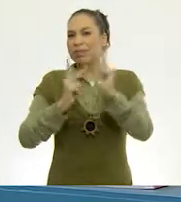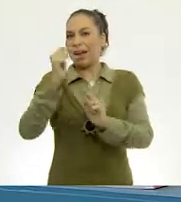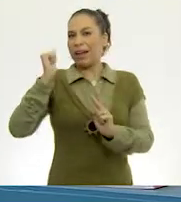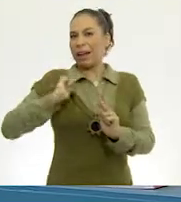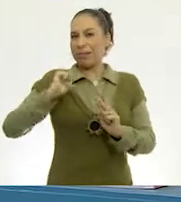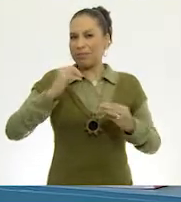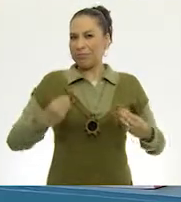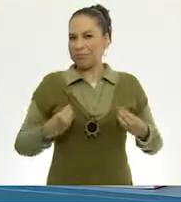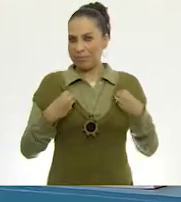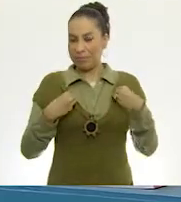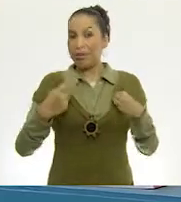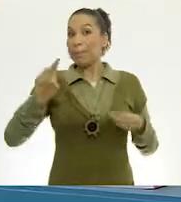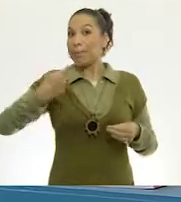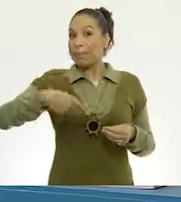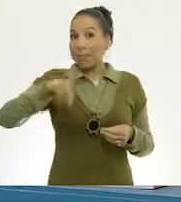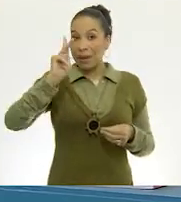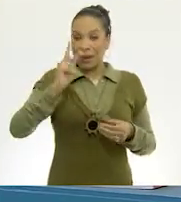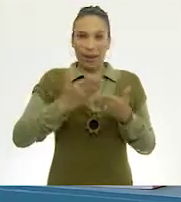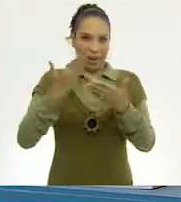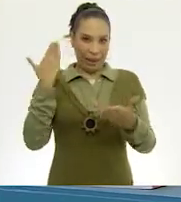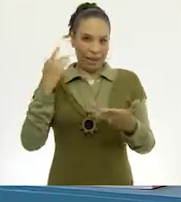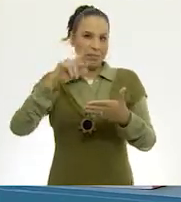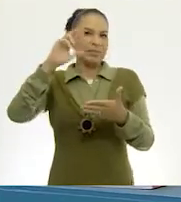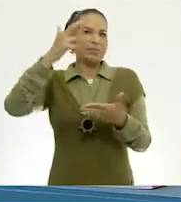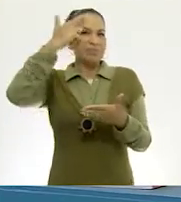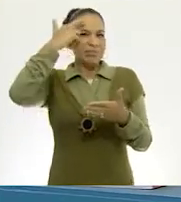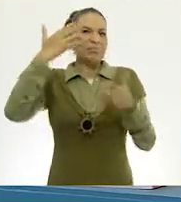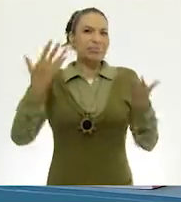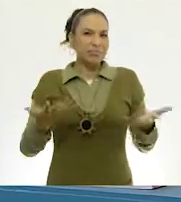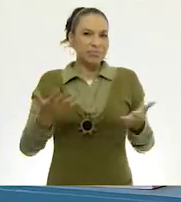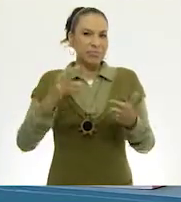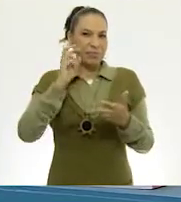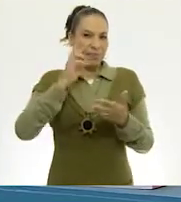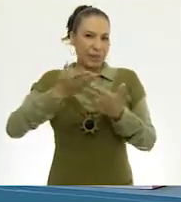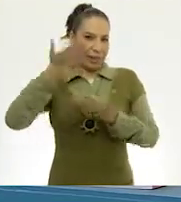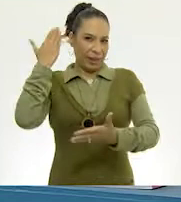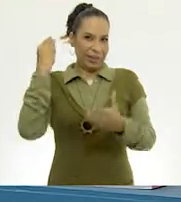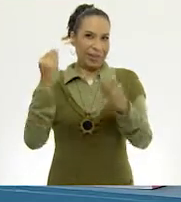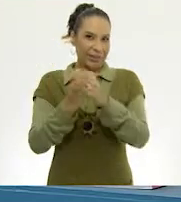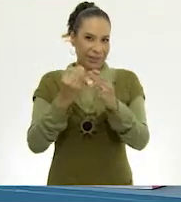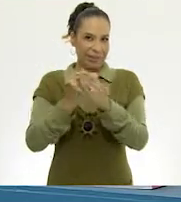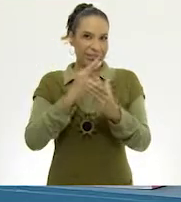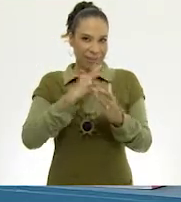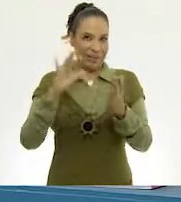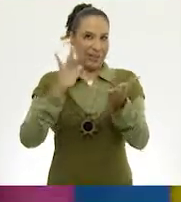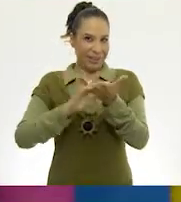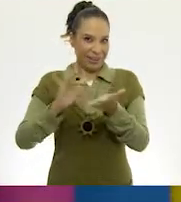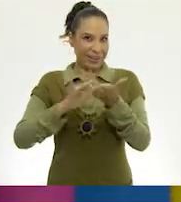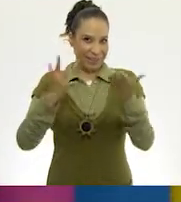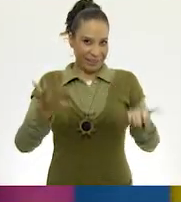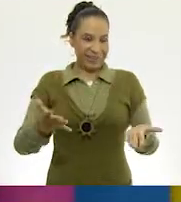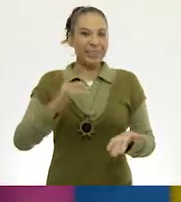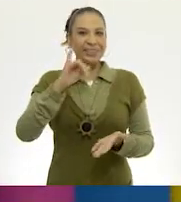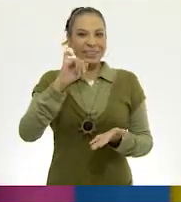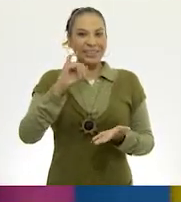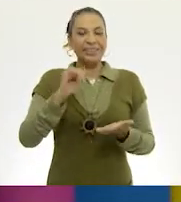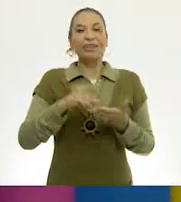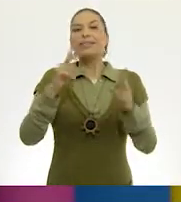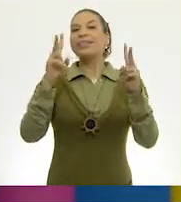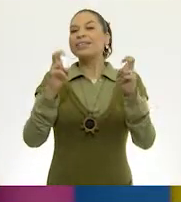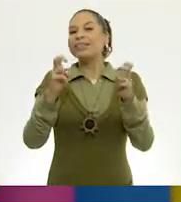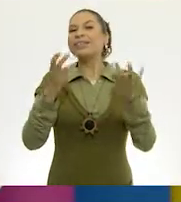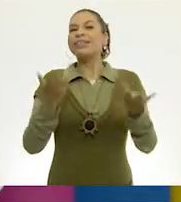pasado. Pero antes vamos a recordar qué es lo que vimos la clase anterior. ¿Nos puedes apoyar? Sí, por supuesto, fue un